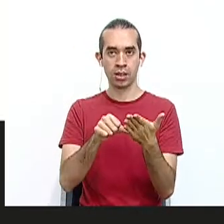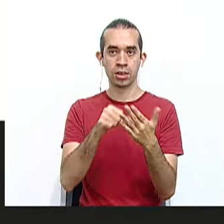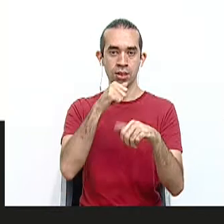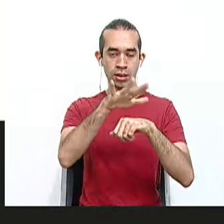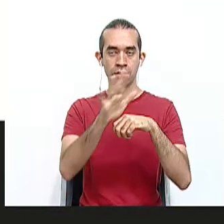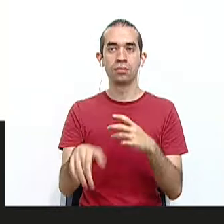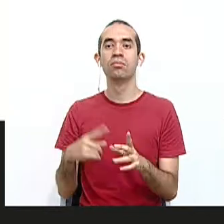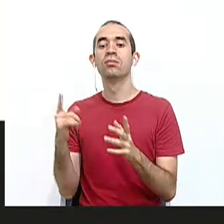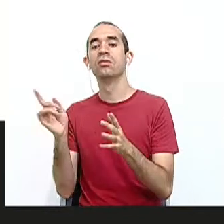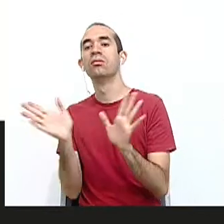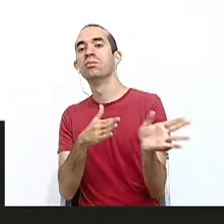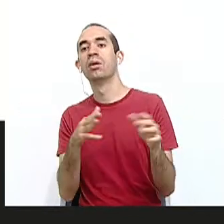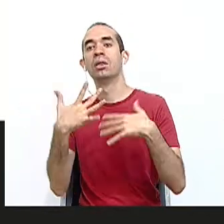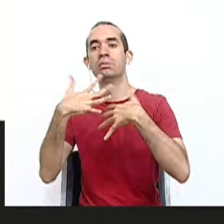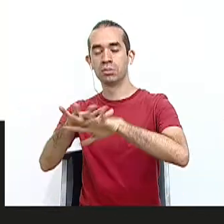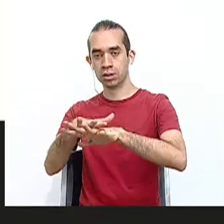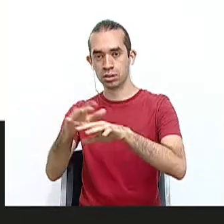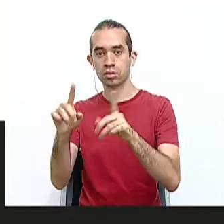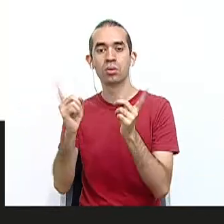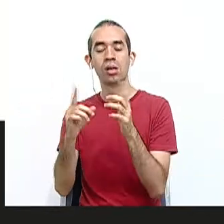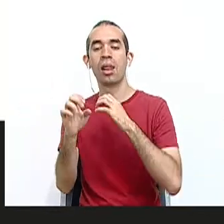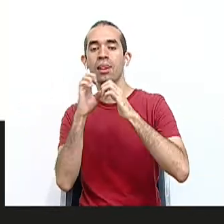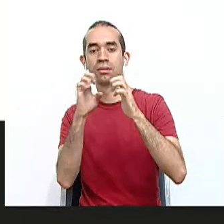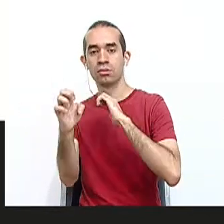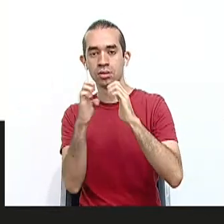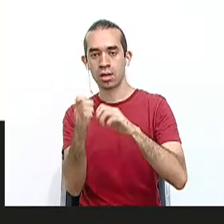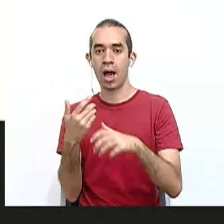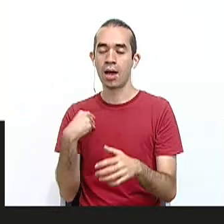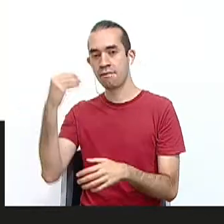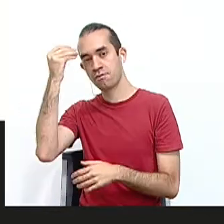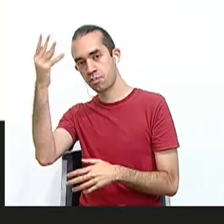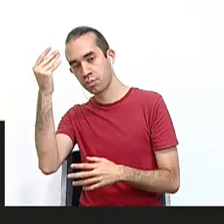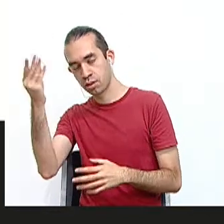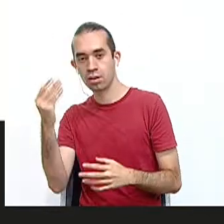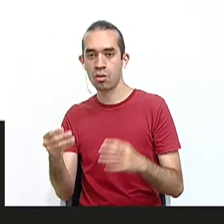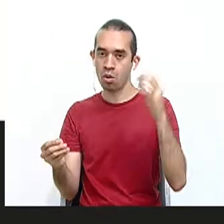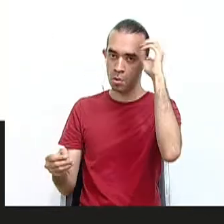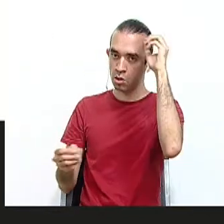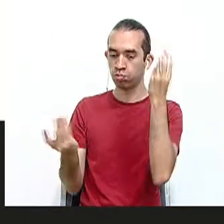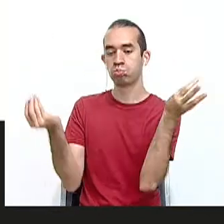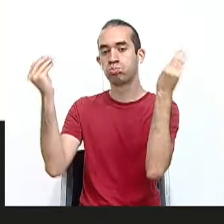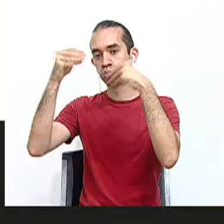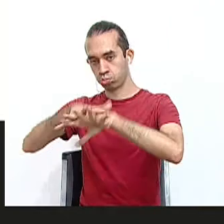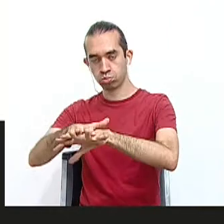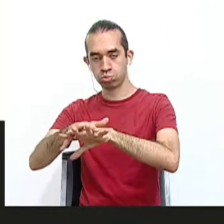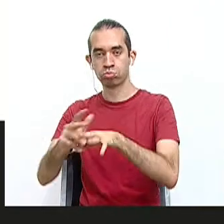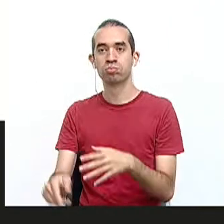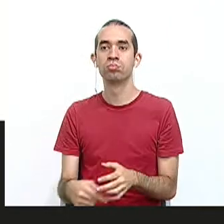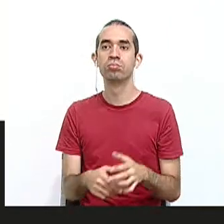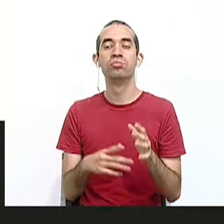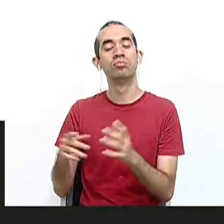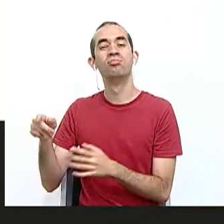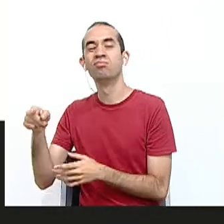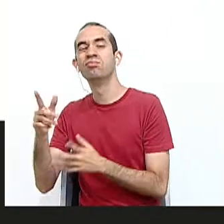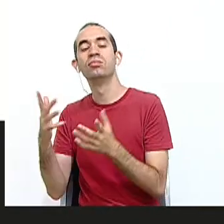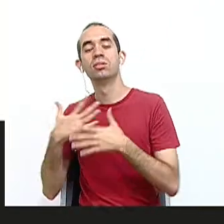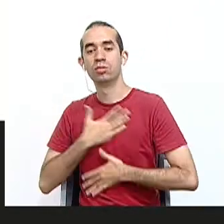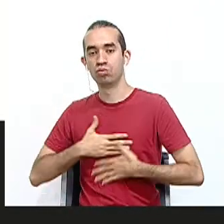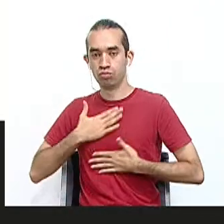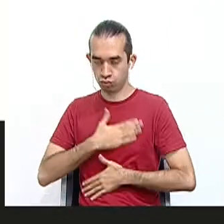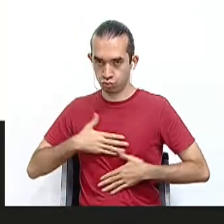géneros mixtos, es decir, tienen elemento informativo y también elemento de opinión. Finalmente están los